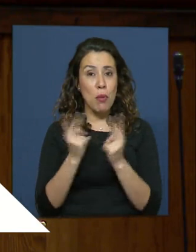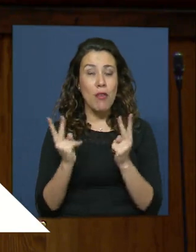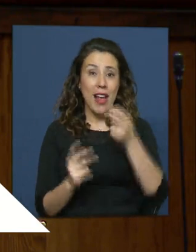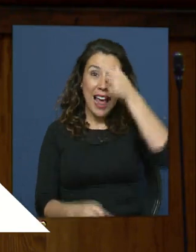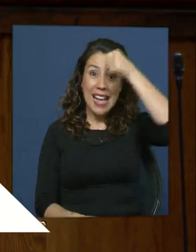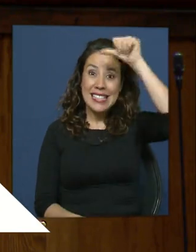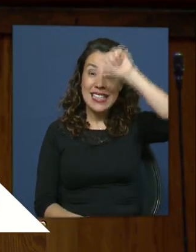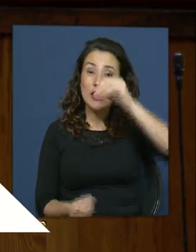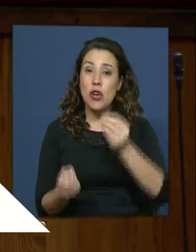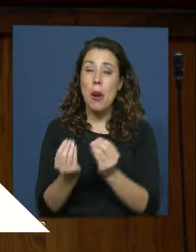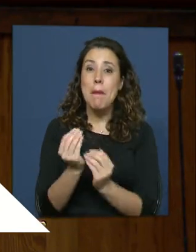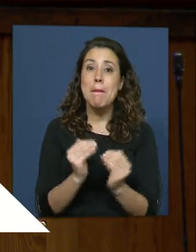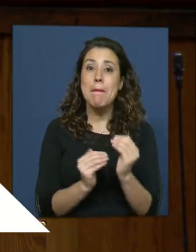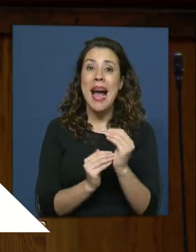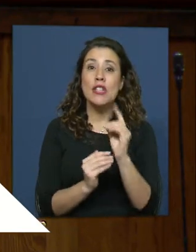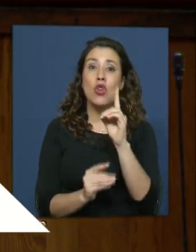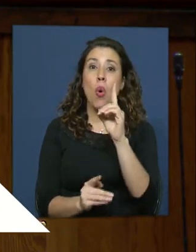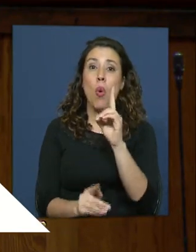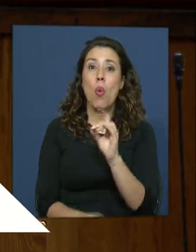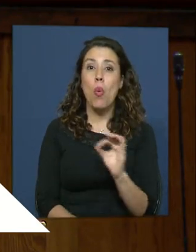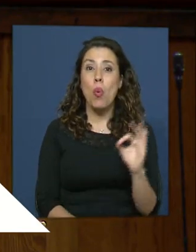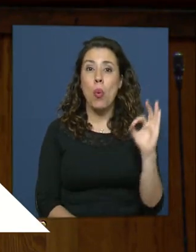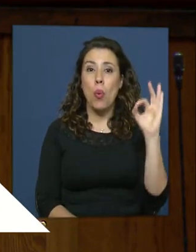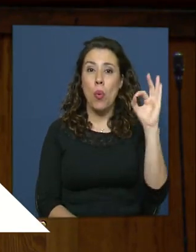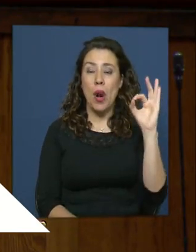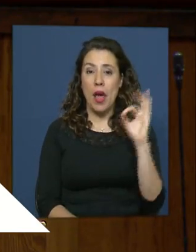se aumentará en un grado.